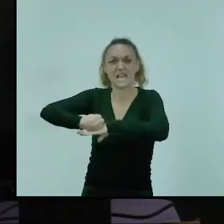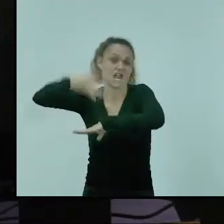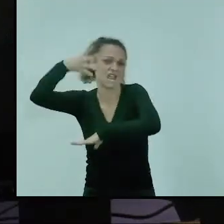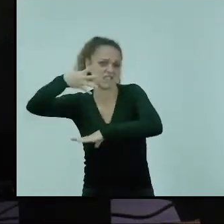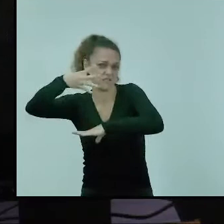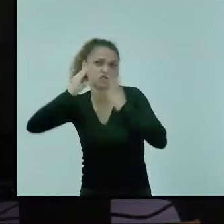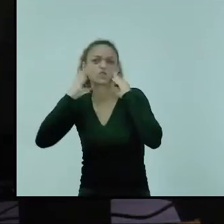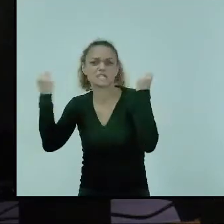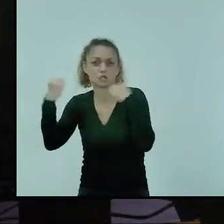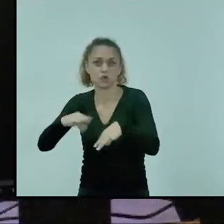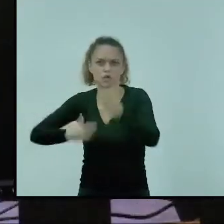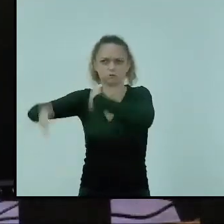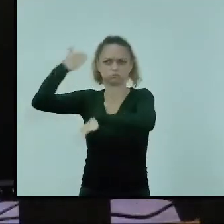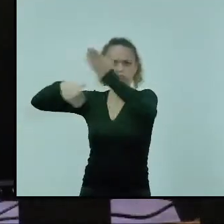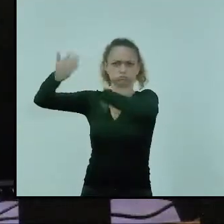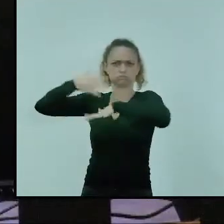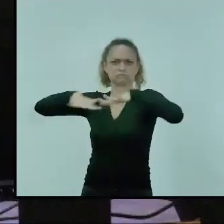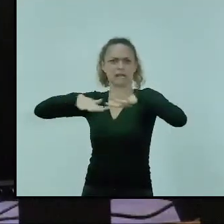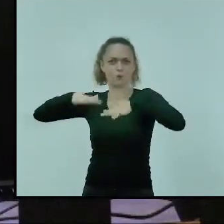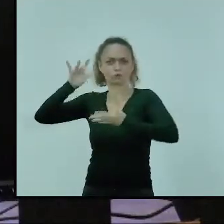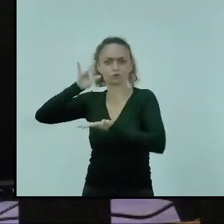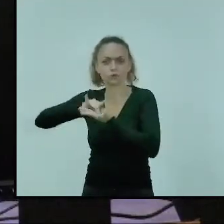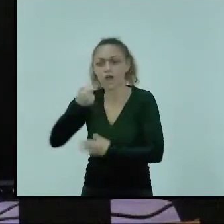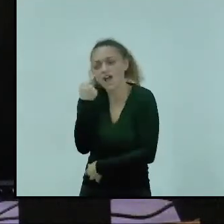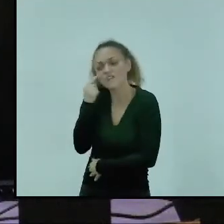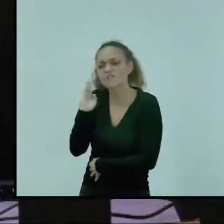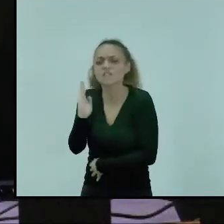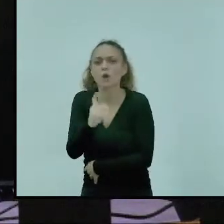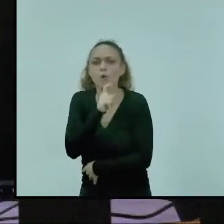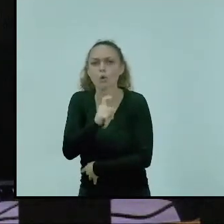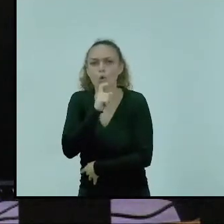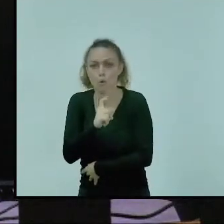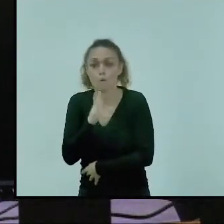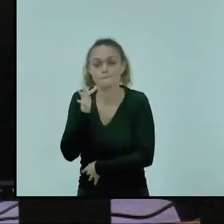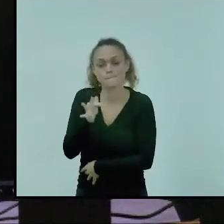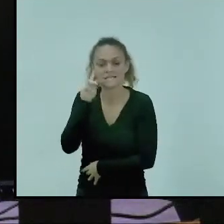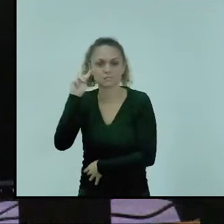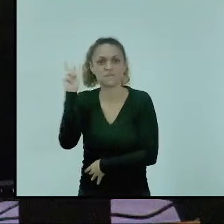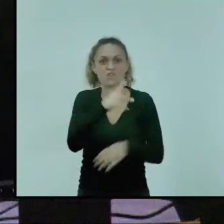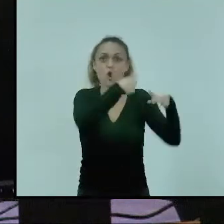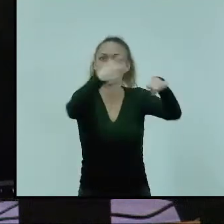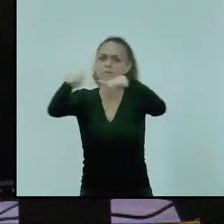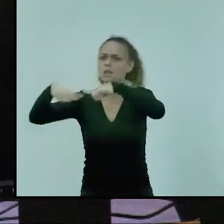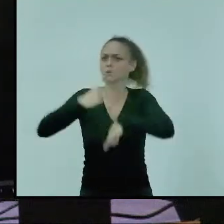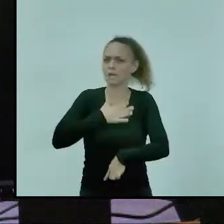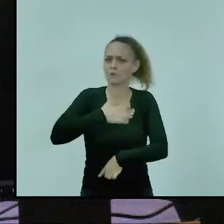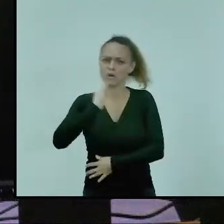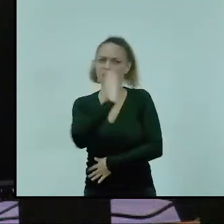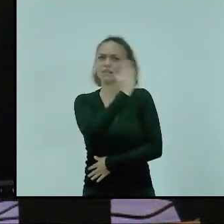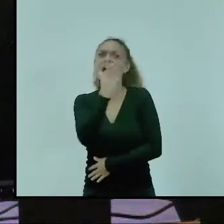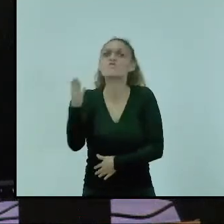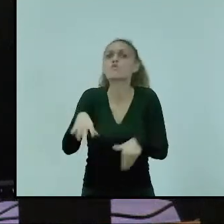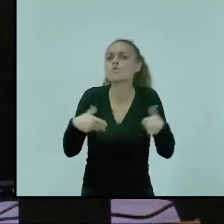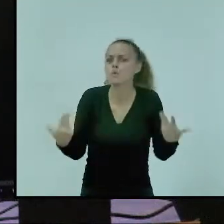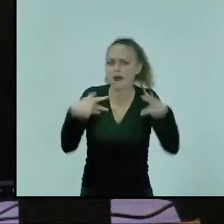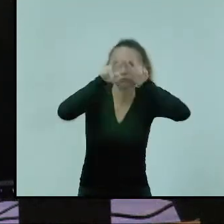terremotos históricos y también los daños que se habían producido en elementos patrimoniales. En este caso nosotros